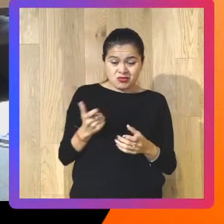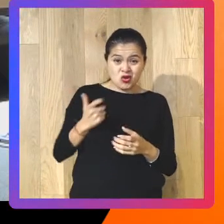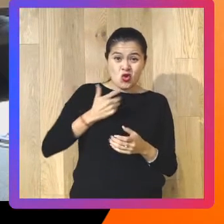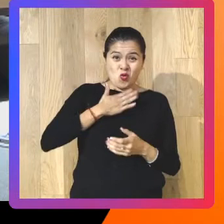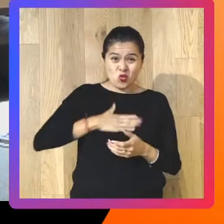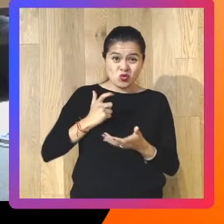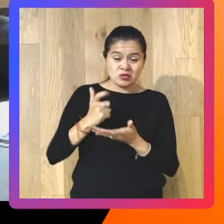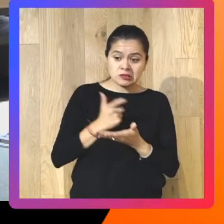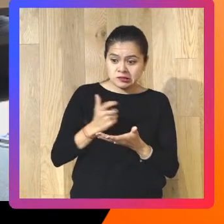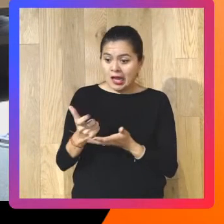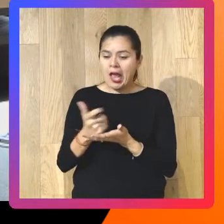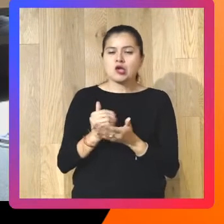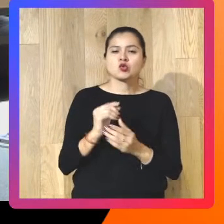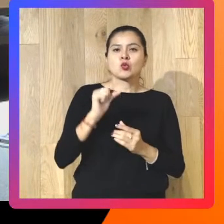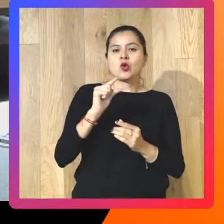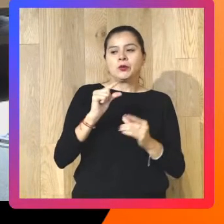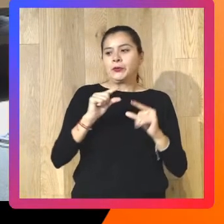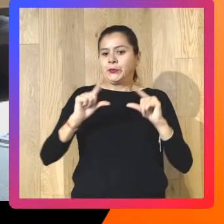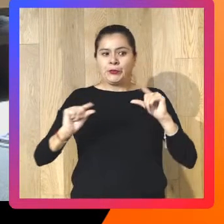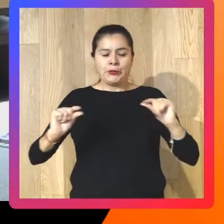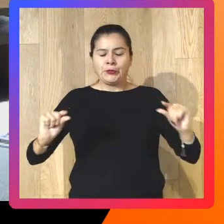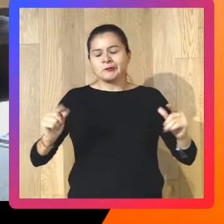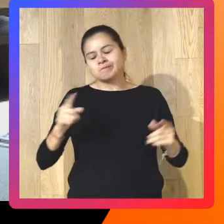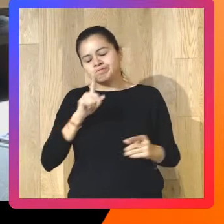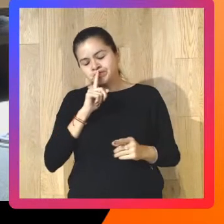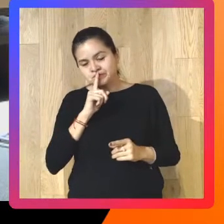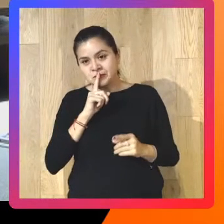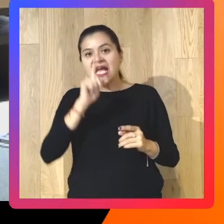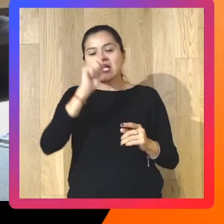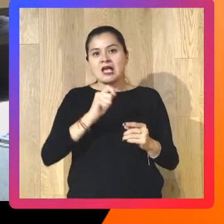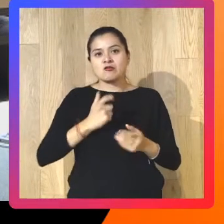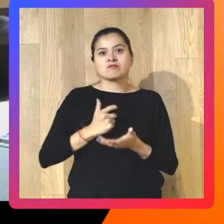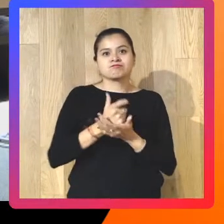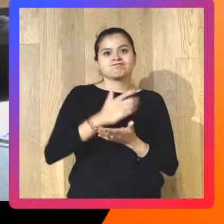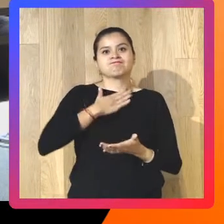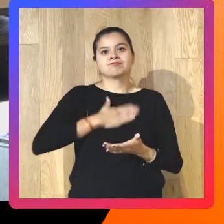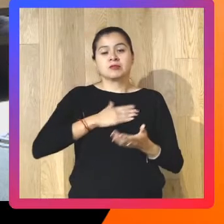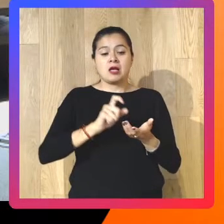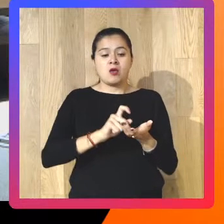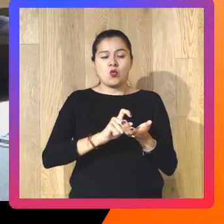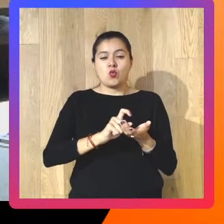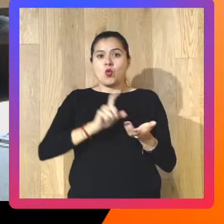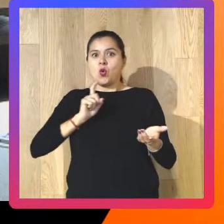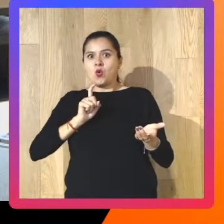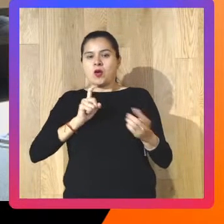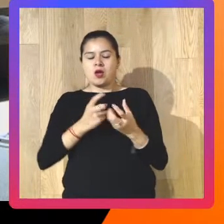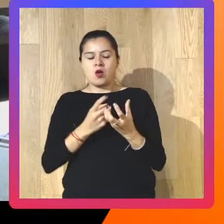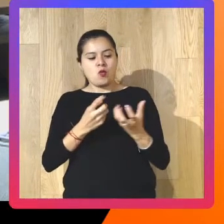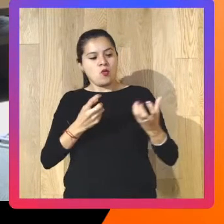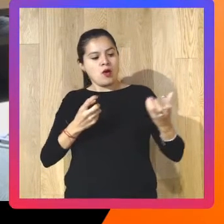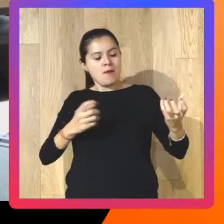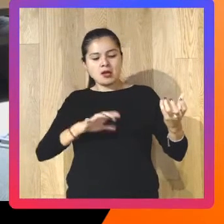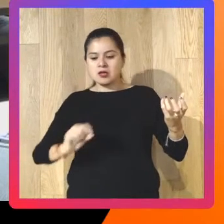de los trabajadores. Primer objetivo fue desindexar el salario mínimo. Y una vez que se logró eso, entonces